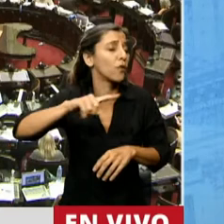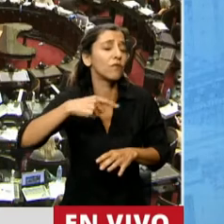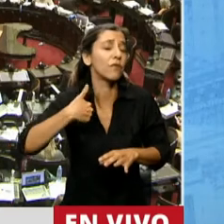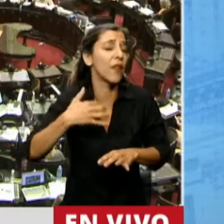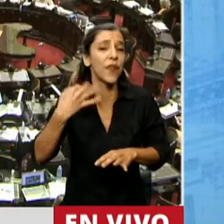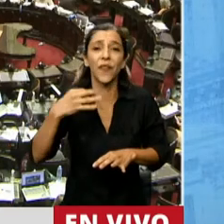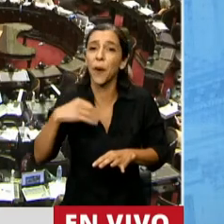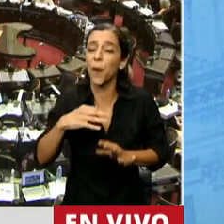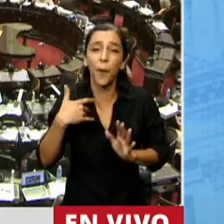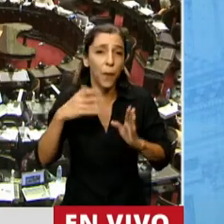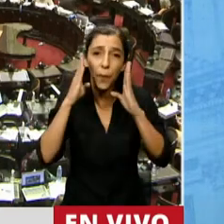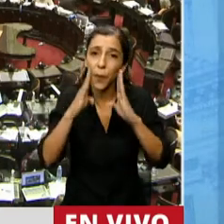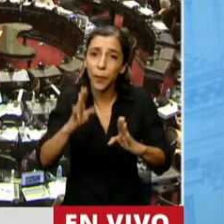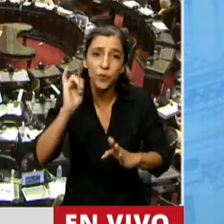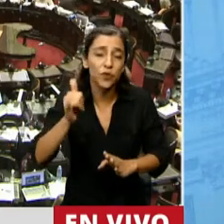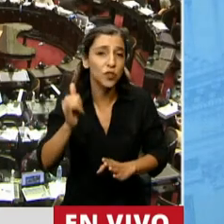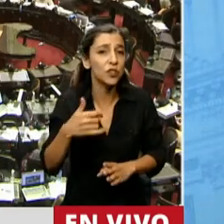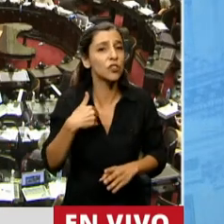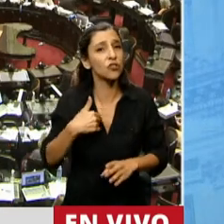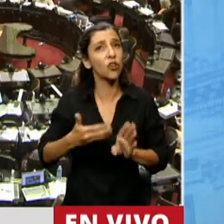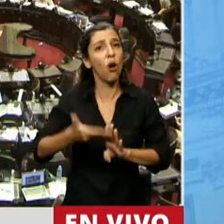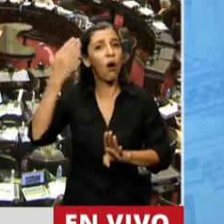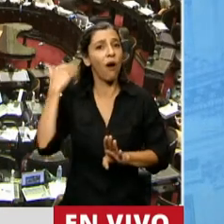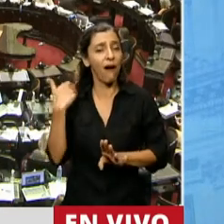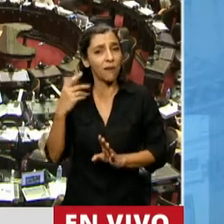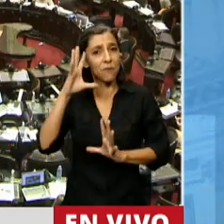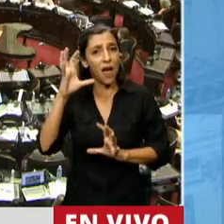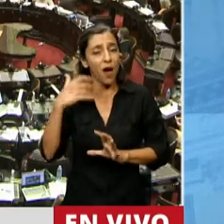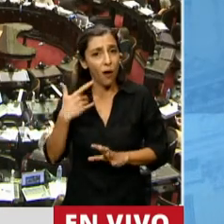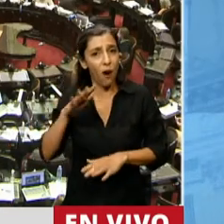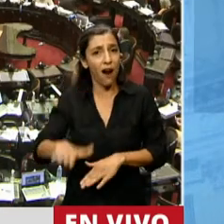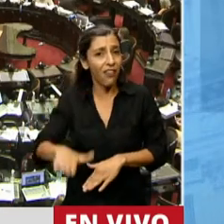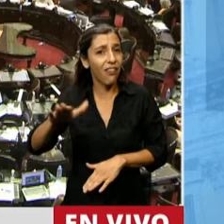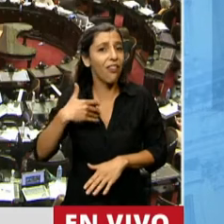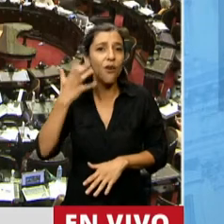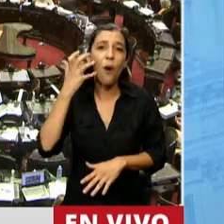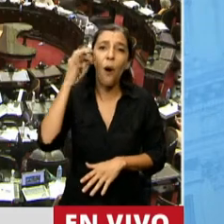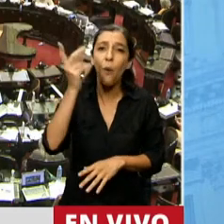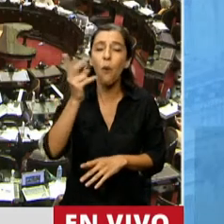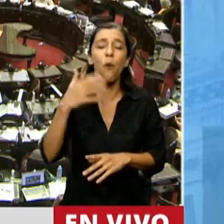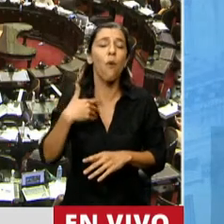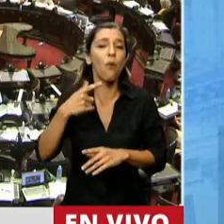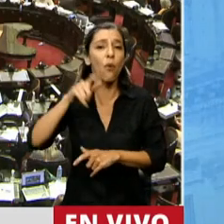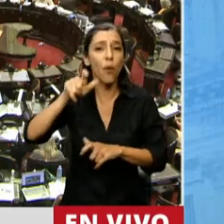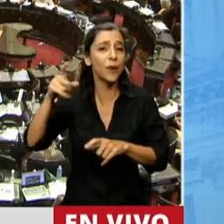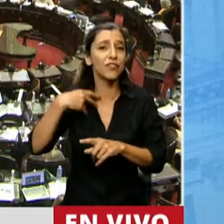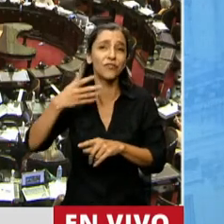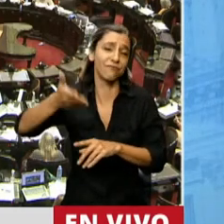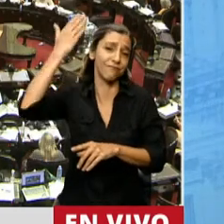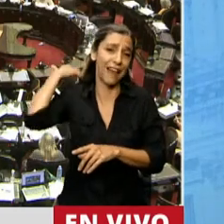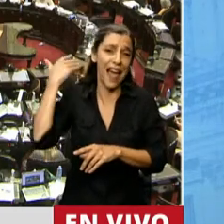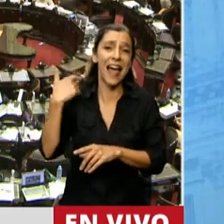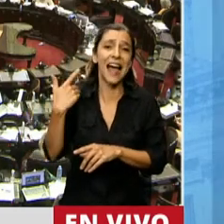me involucré en política fue ver a mis abuelos, dos gringos que vinieron de Europa en el